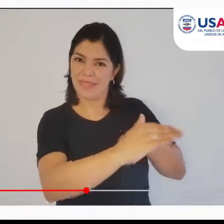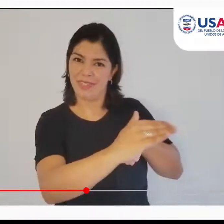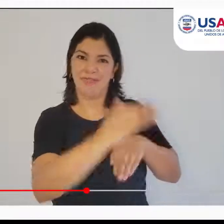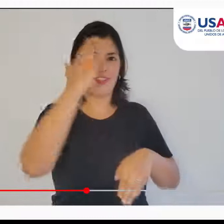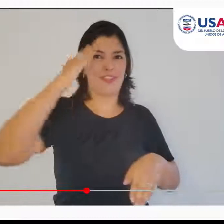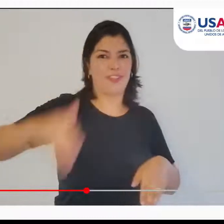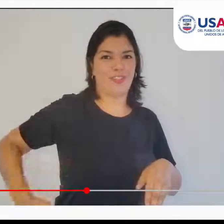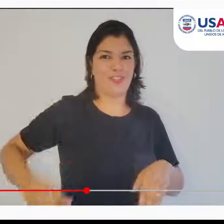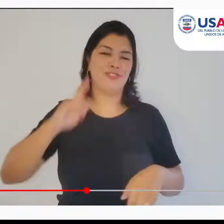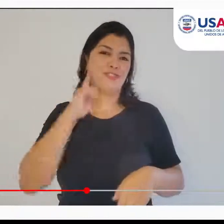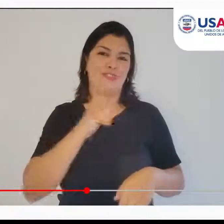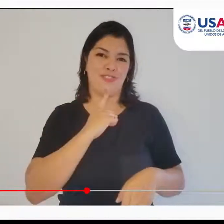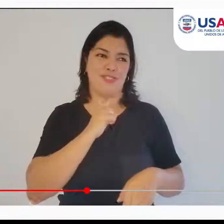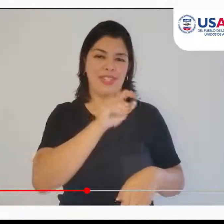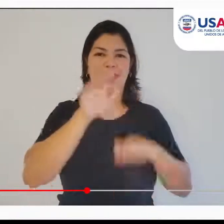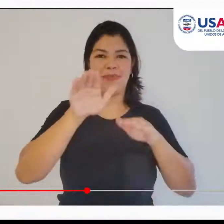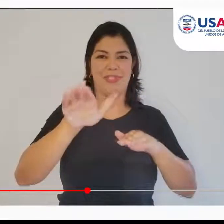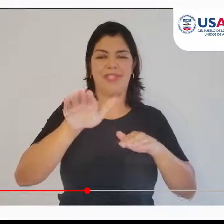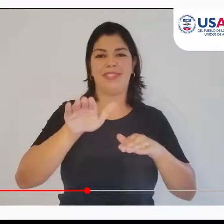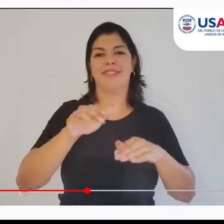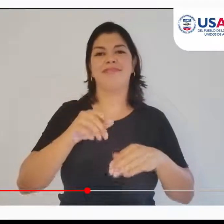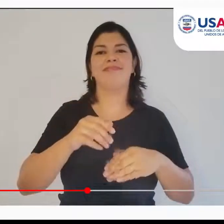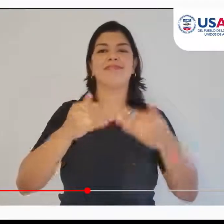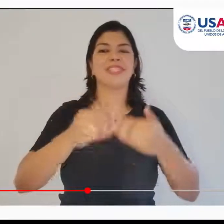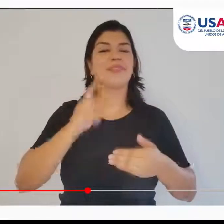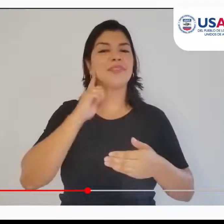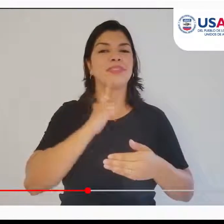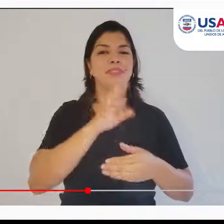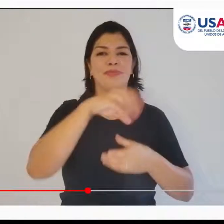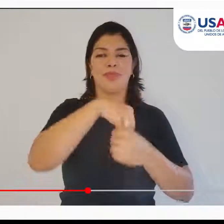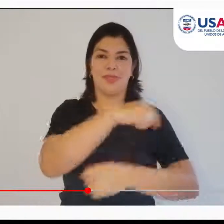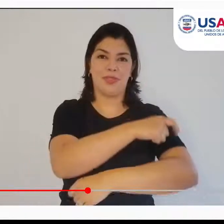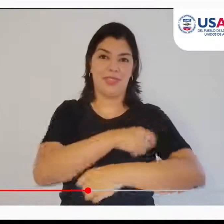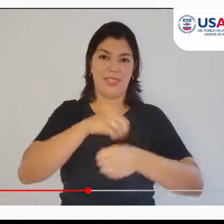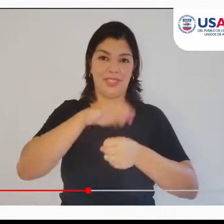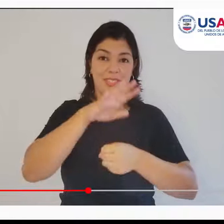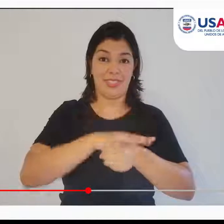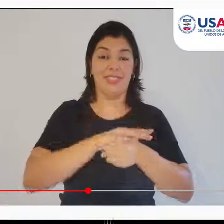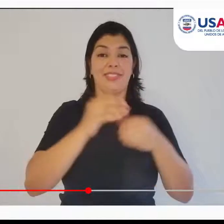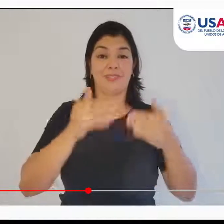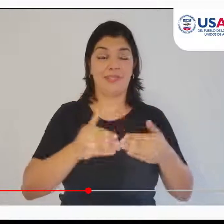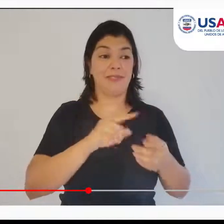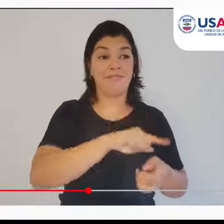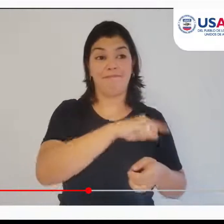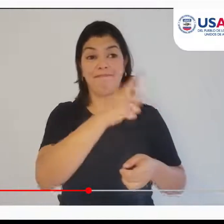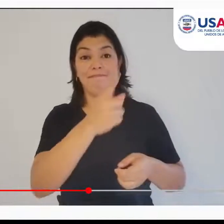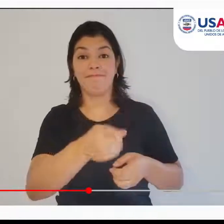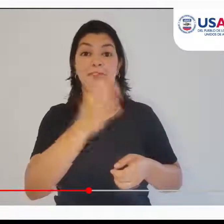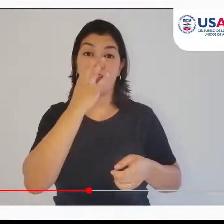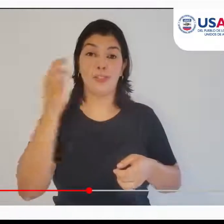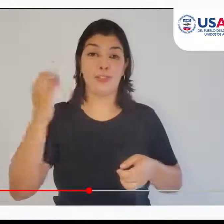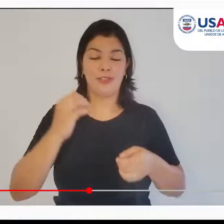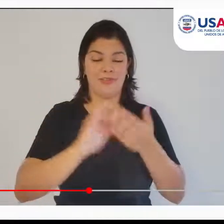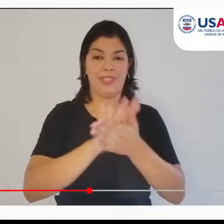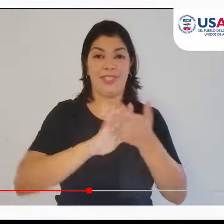ella es sorda y es la representante por la discapacidad auditiva del Comité Distrital de Discapacidad. Y también estará con nosotros